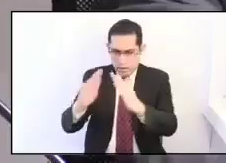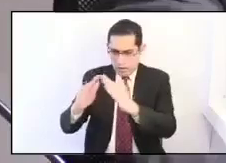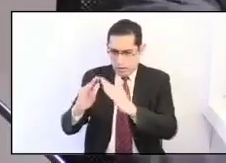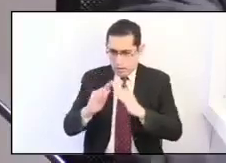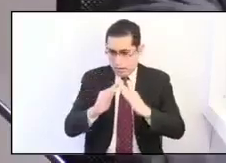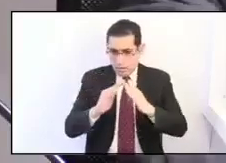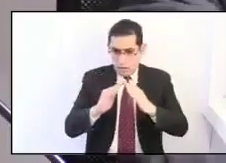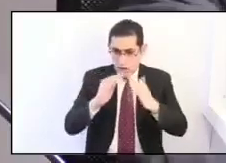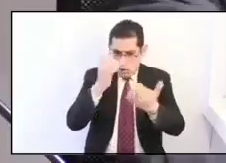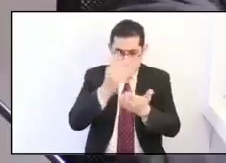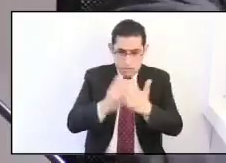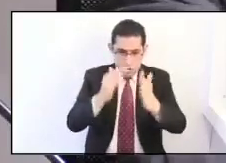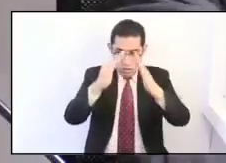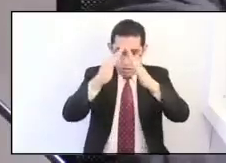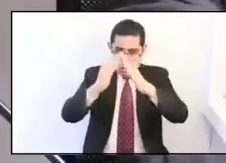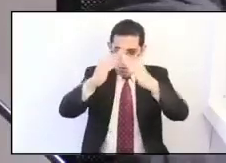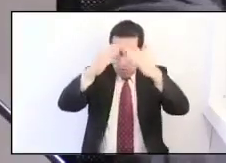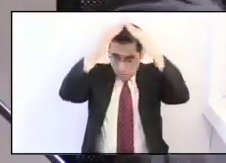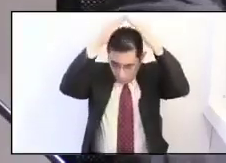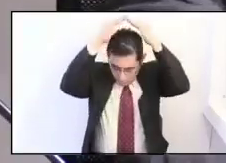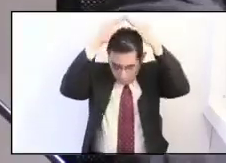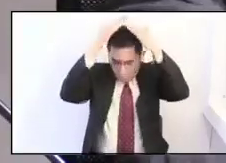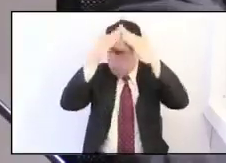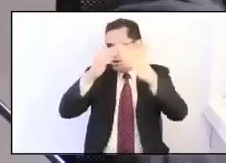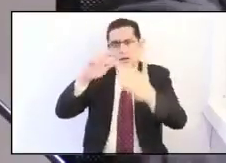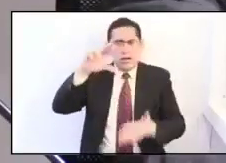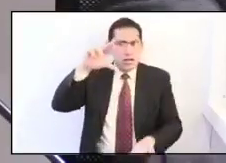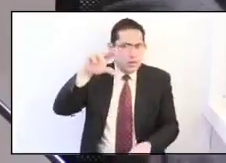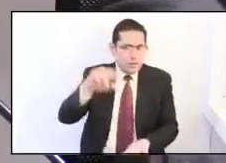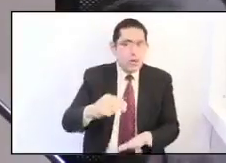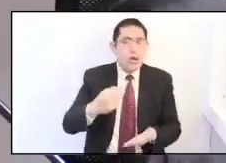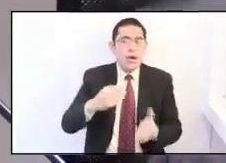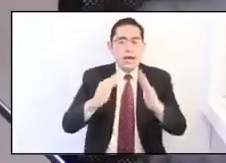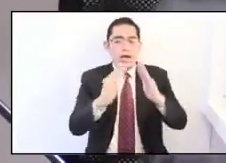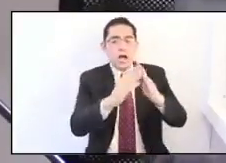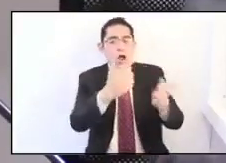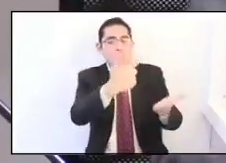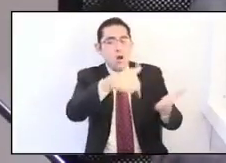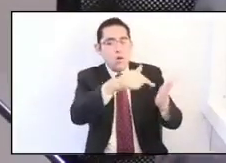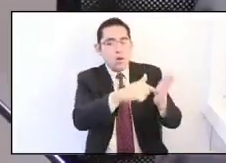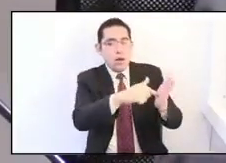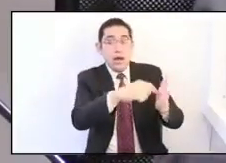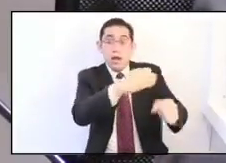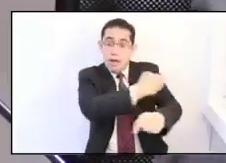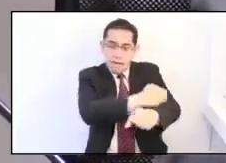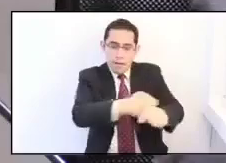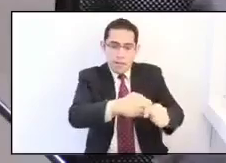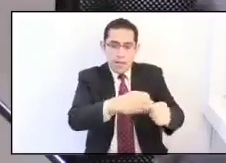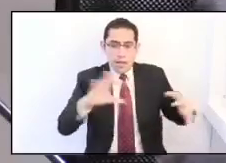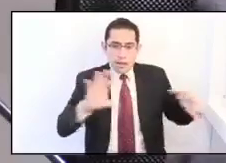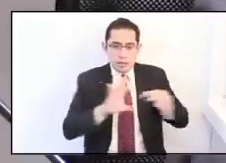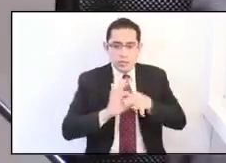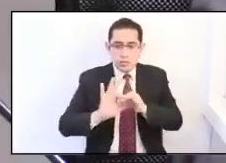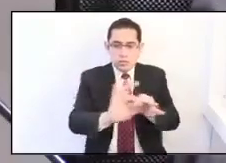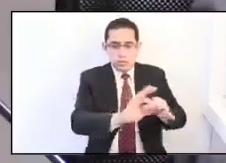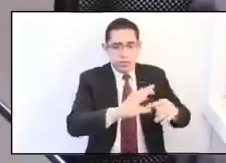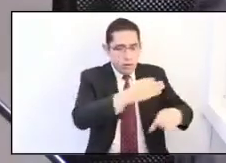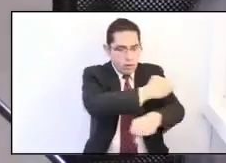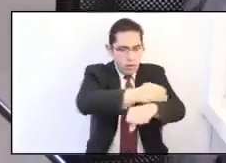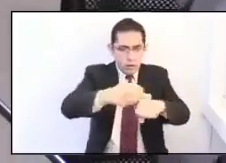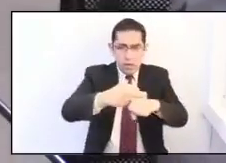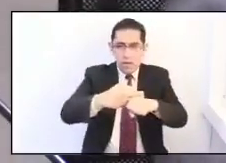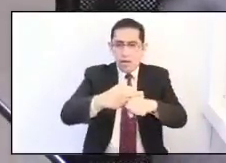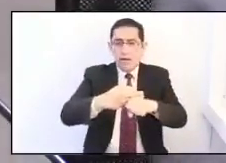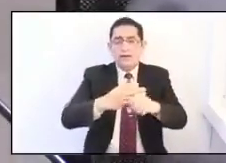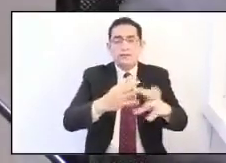techo sobre nuestras cabezas. Es sin duda el lugar en donde se construyen relaciones familiares, se fomenta el sentido de